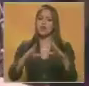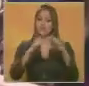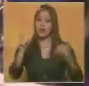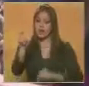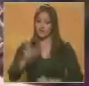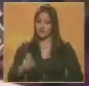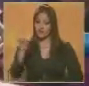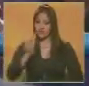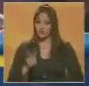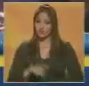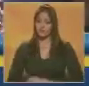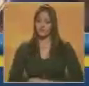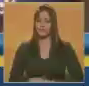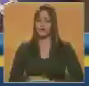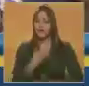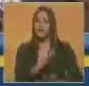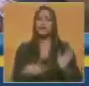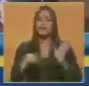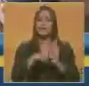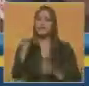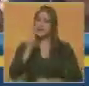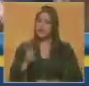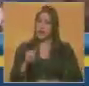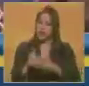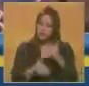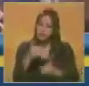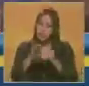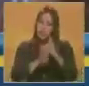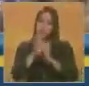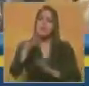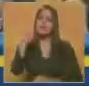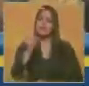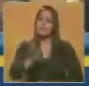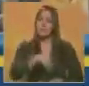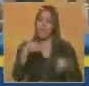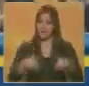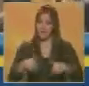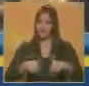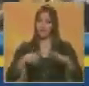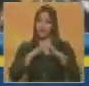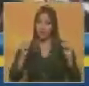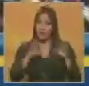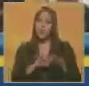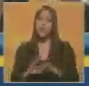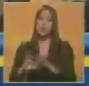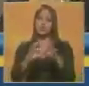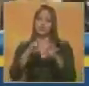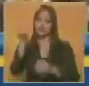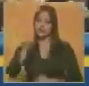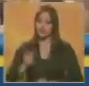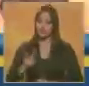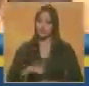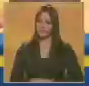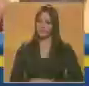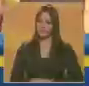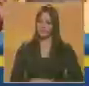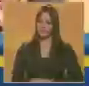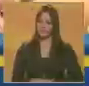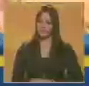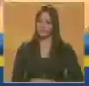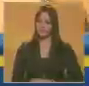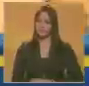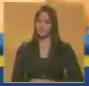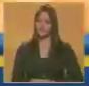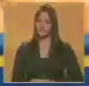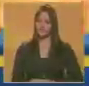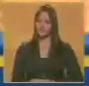venezolanos. Capriles Radonsky insistió que la Venezuela del progreso es posible con el esfuerzo de todos y la unión de los venezolanos.